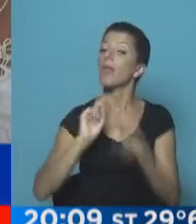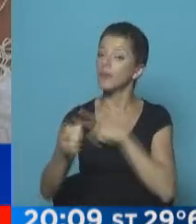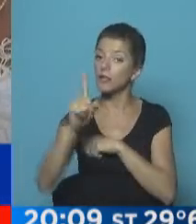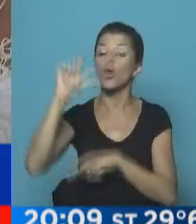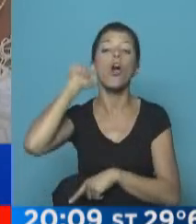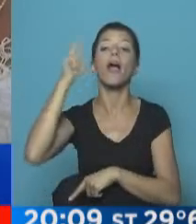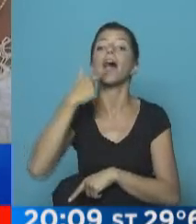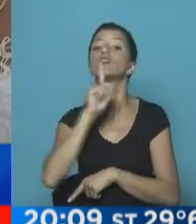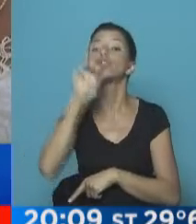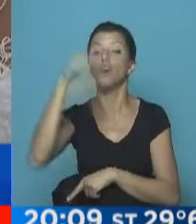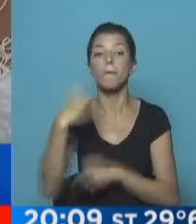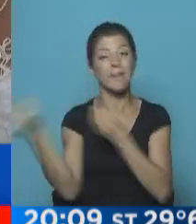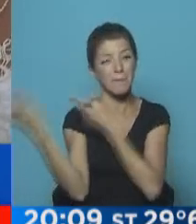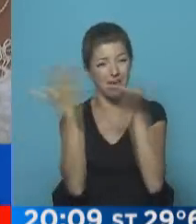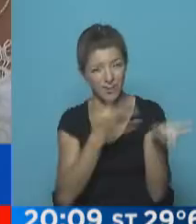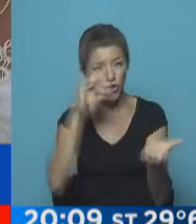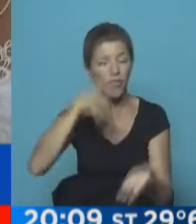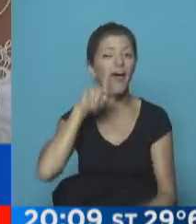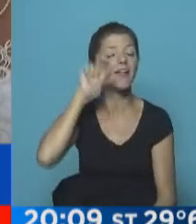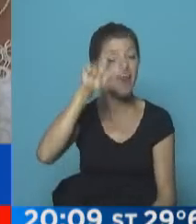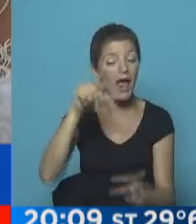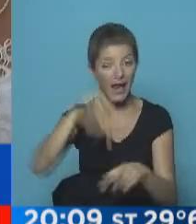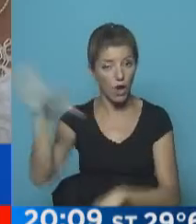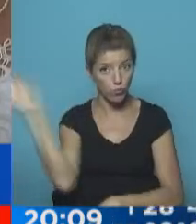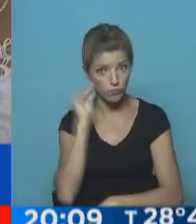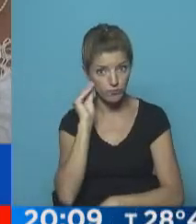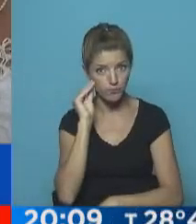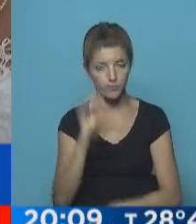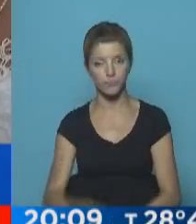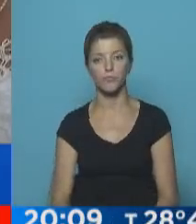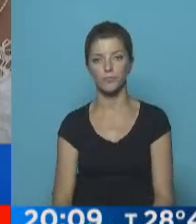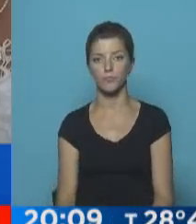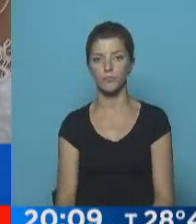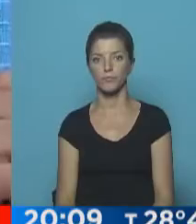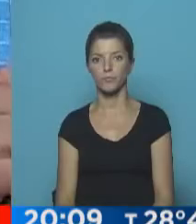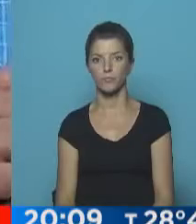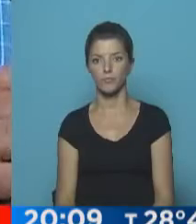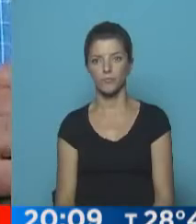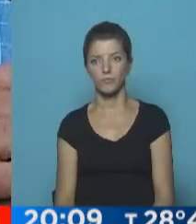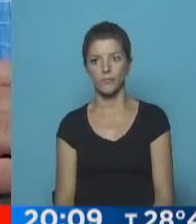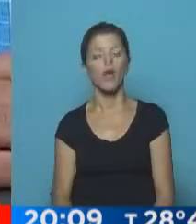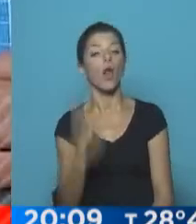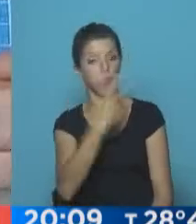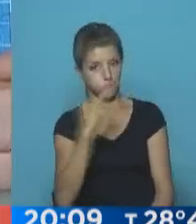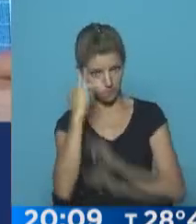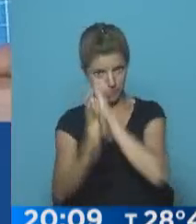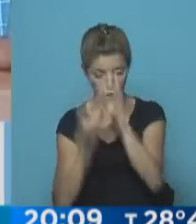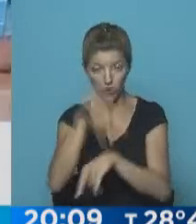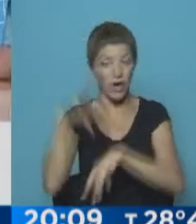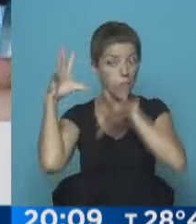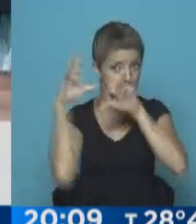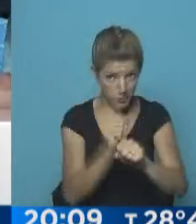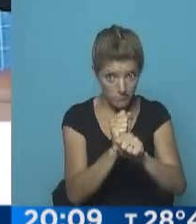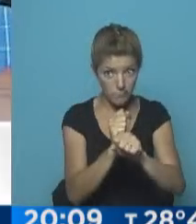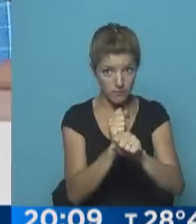Castaño. Daniel, bienvenido a esta edición especial de Visión 7. Te escuchamos. Pablo, y concretada la detención de Cristian